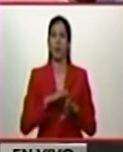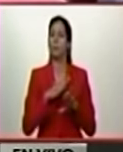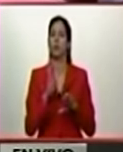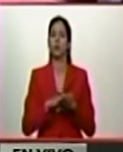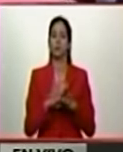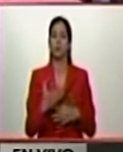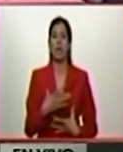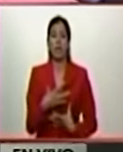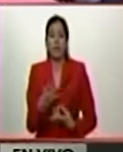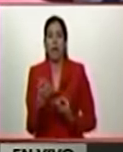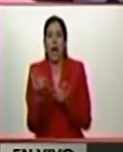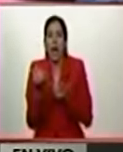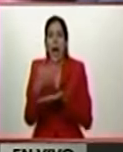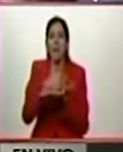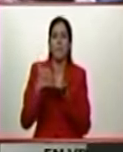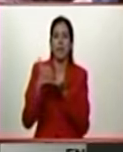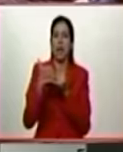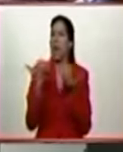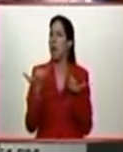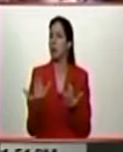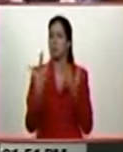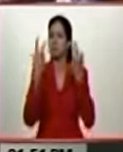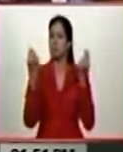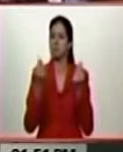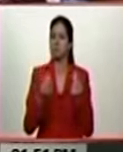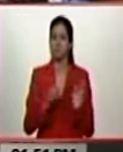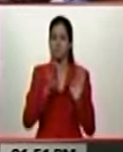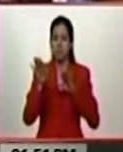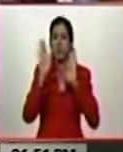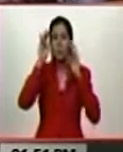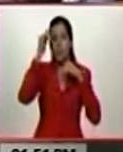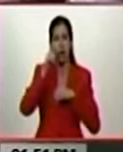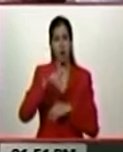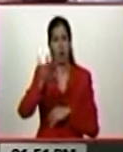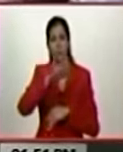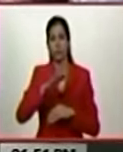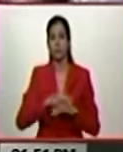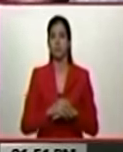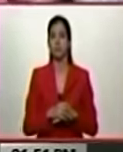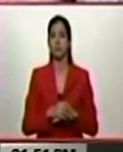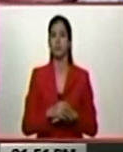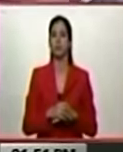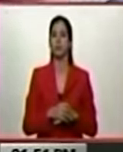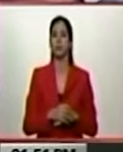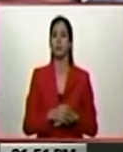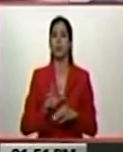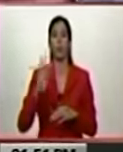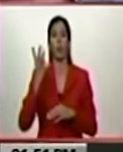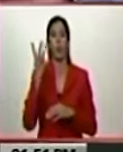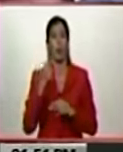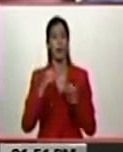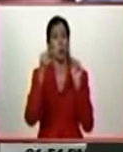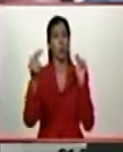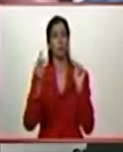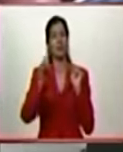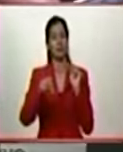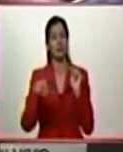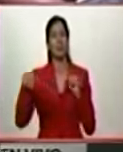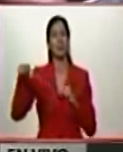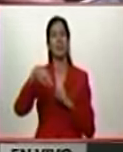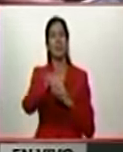desarrollismo capitalista. Hoy estamos, además, Jaime, recordando que estamos inaugurando el cuarto puente sobre el